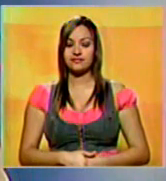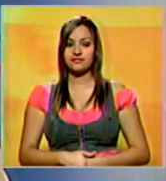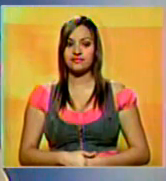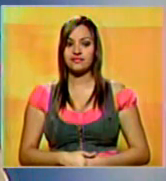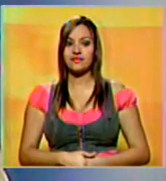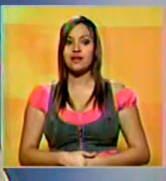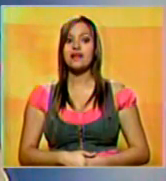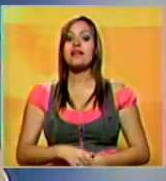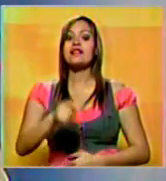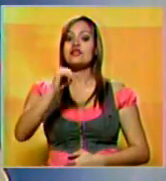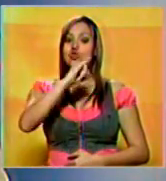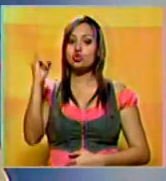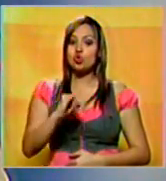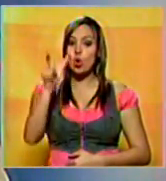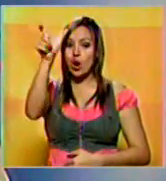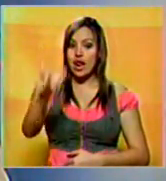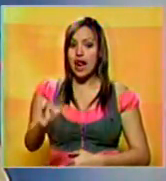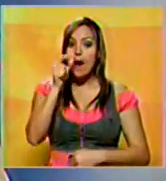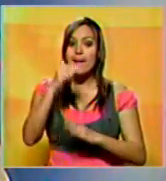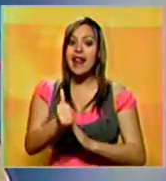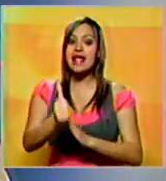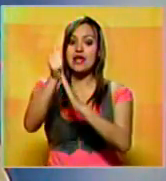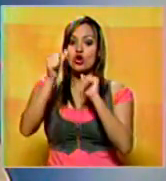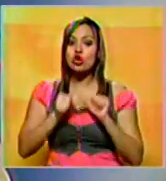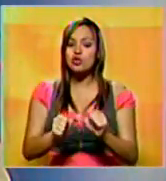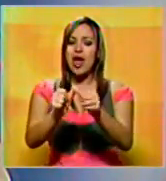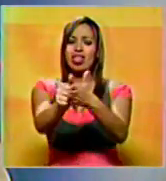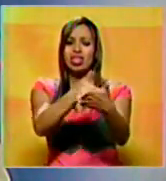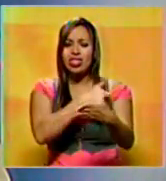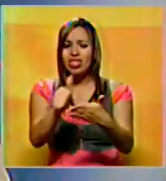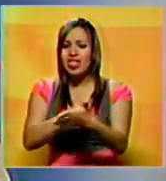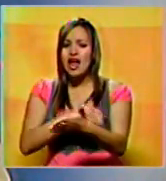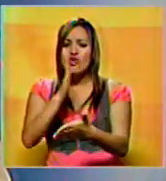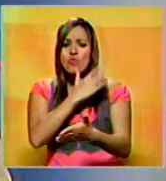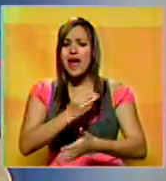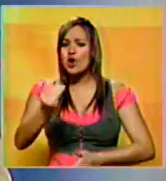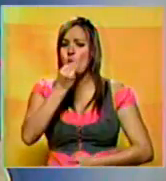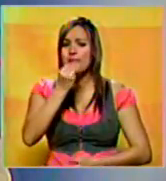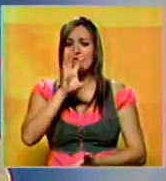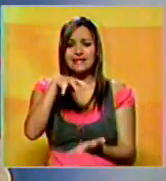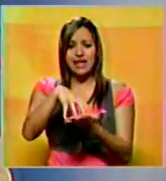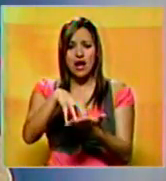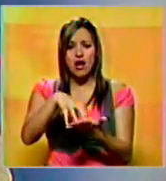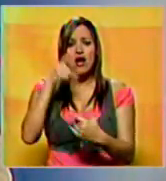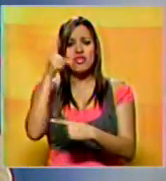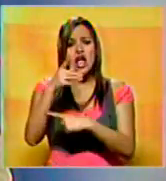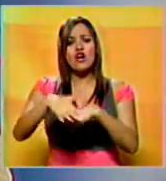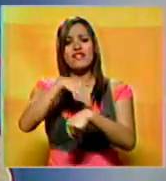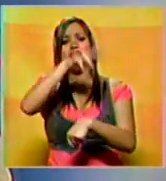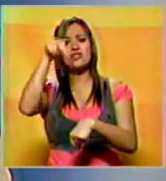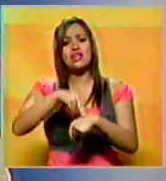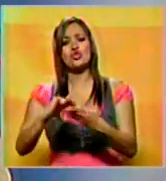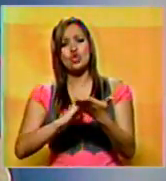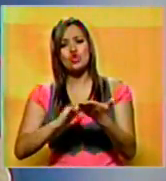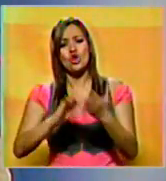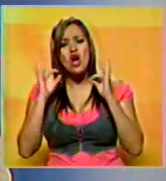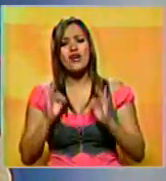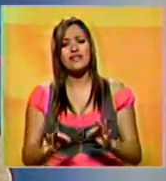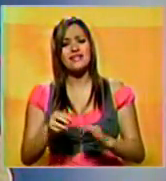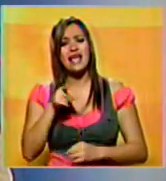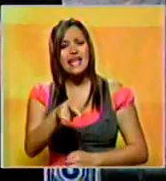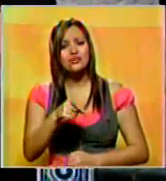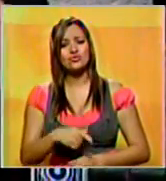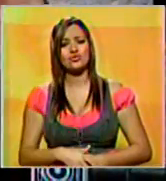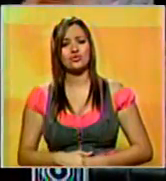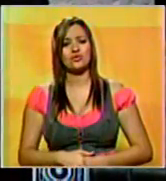El legislador zuliano Eliseo Fermín denunció que continúa el desabastecimiento de alimentos en el estado. Exigió al gobierno nacional una solución definitiva a esta